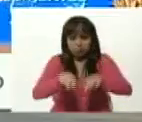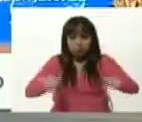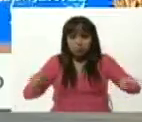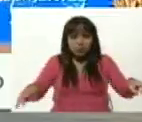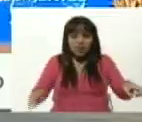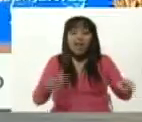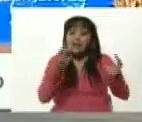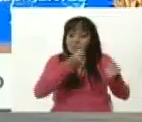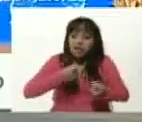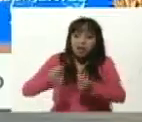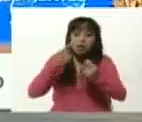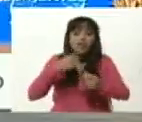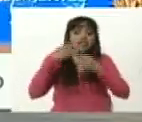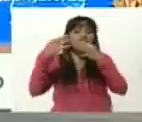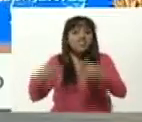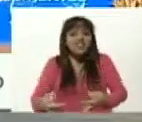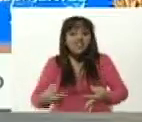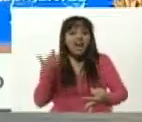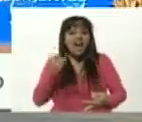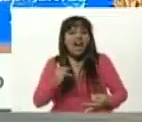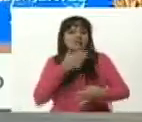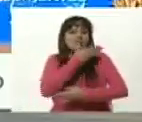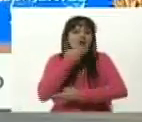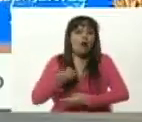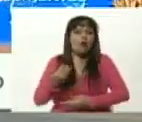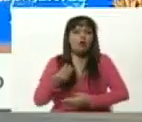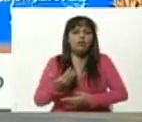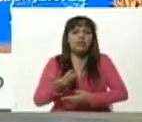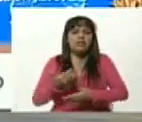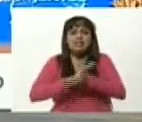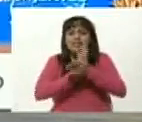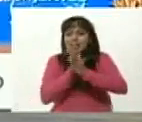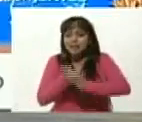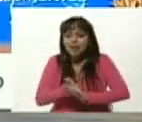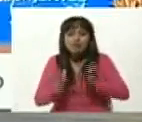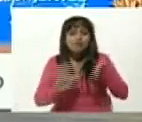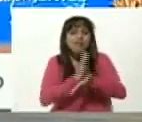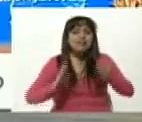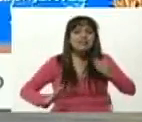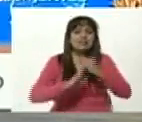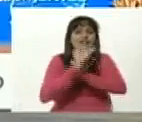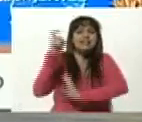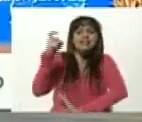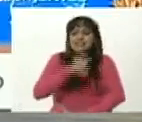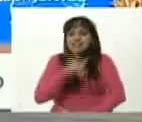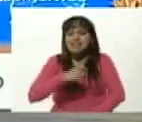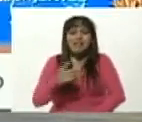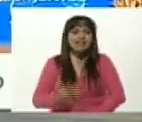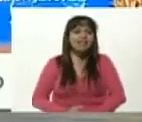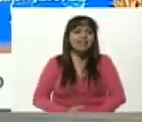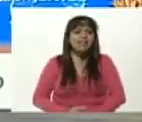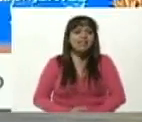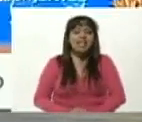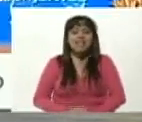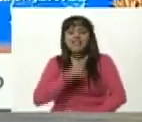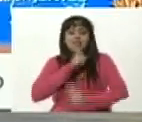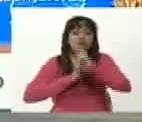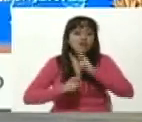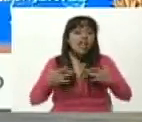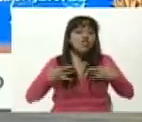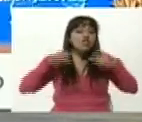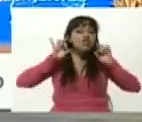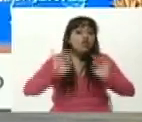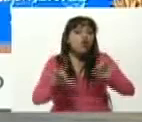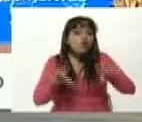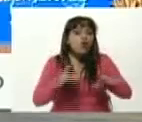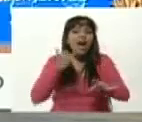la economía real se imponga sobre las sanciones, las necesidades, las penurias, el dolor que